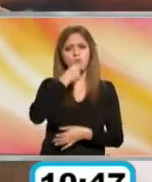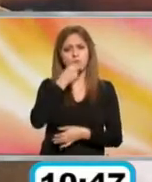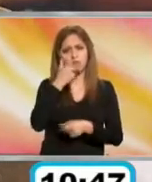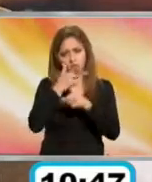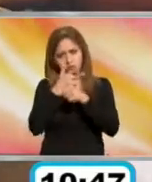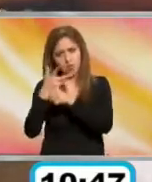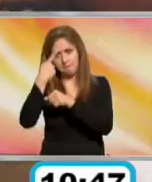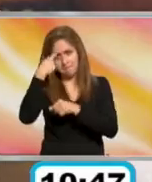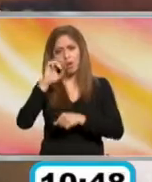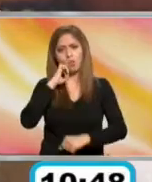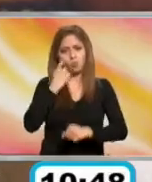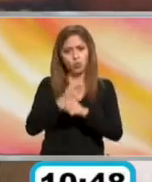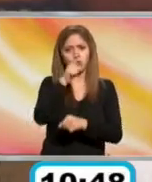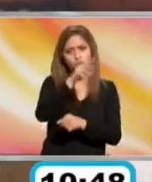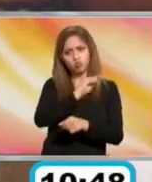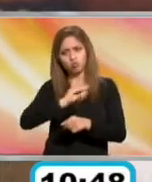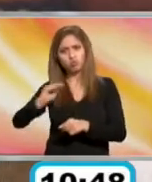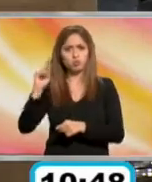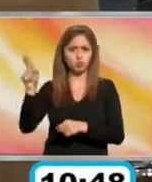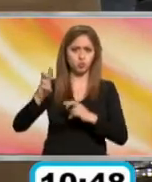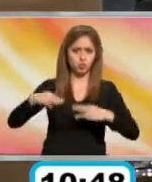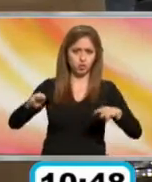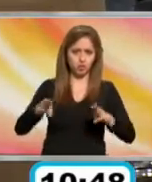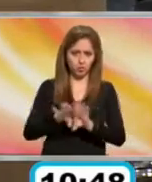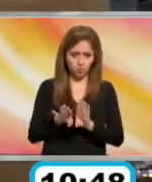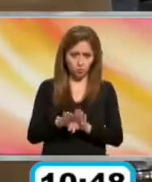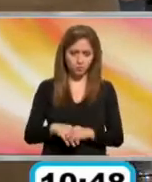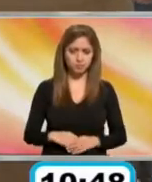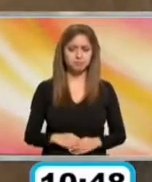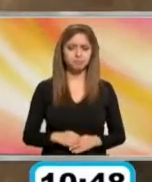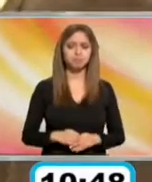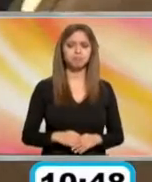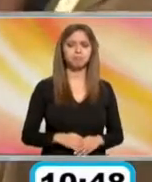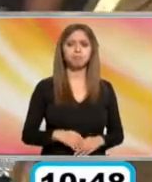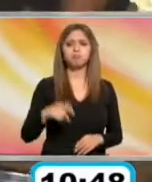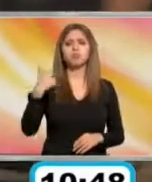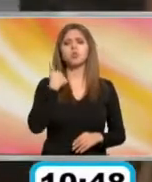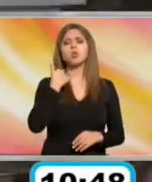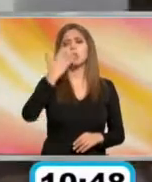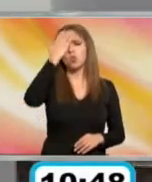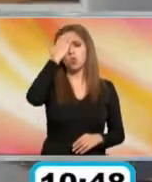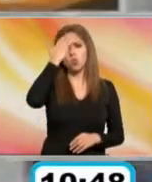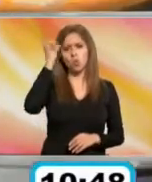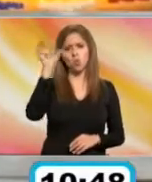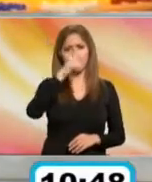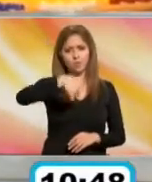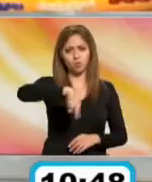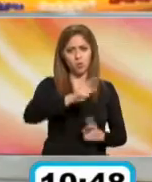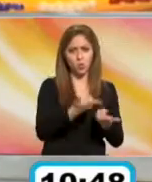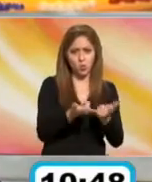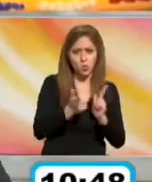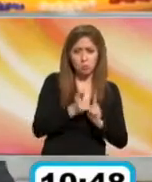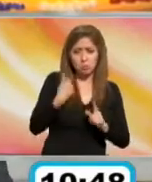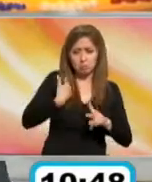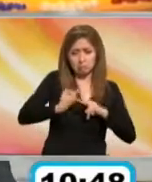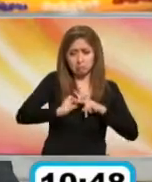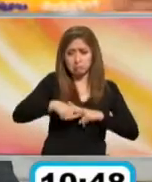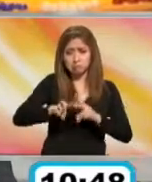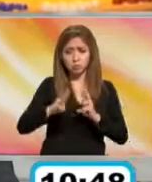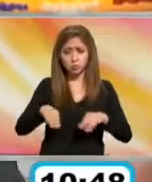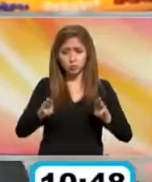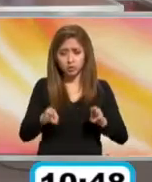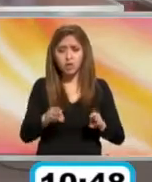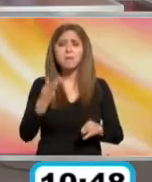productor para que les dé la oportunidad a ustedes? Pues nos conoció cuando la banda iba comenzando. ¿Por